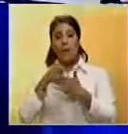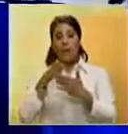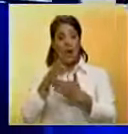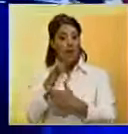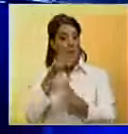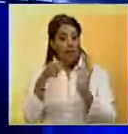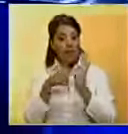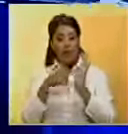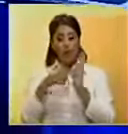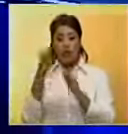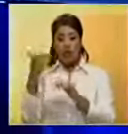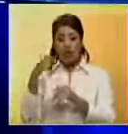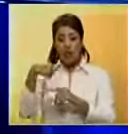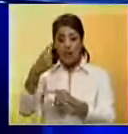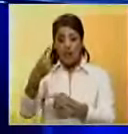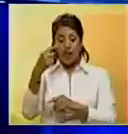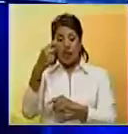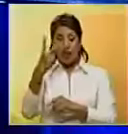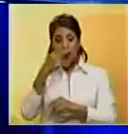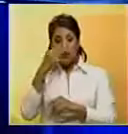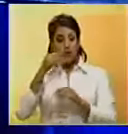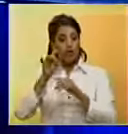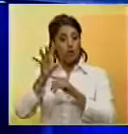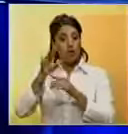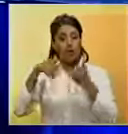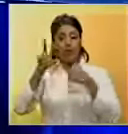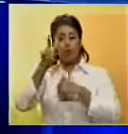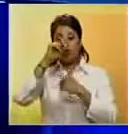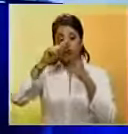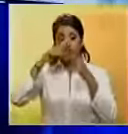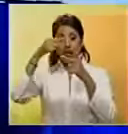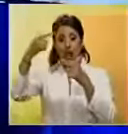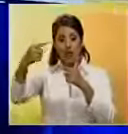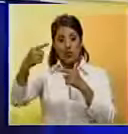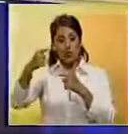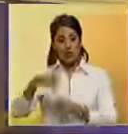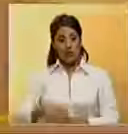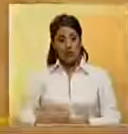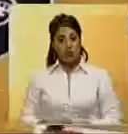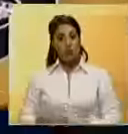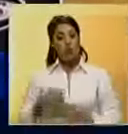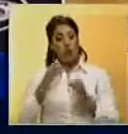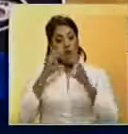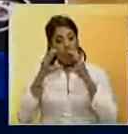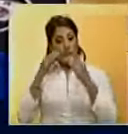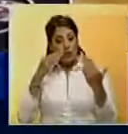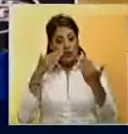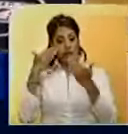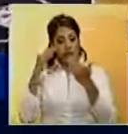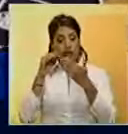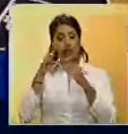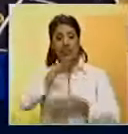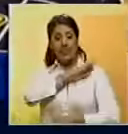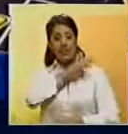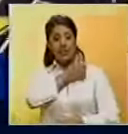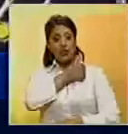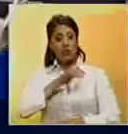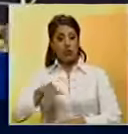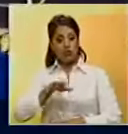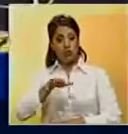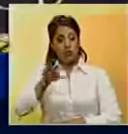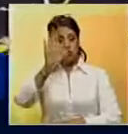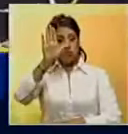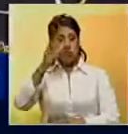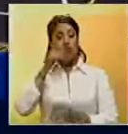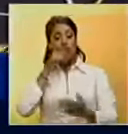sus deudas antes de mañana a las 2 de la tarde, serán suspendidos por los próximos 2 años de toda actividad. En un comunicado enviado por el director ejecutivo de la FIBA, Méricas